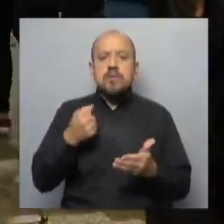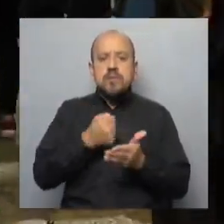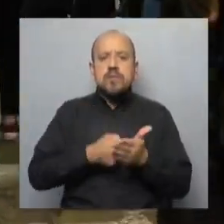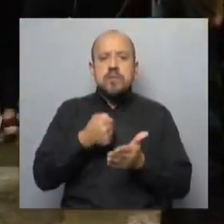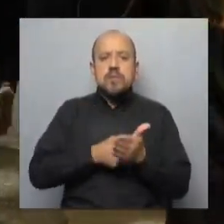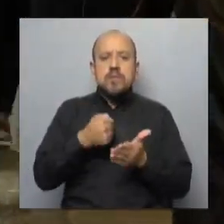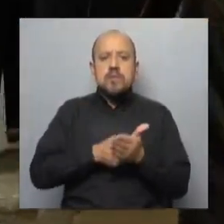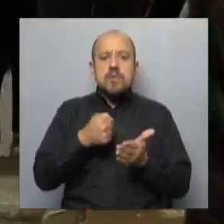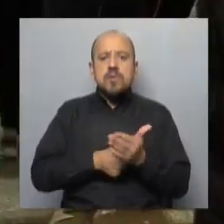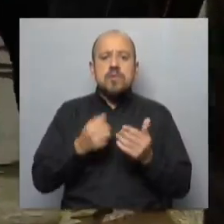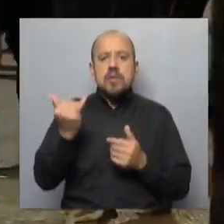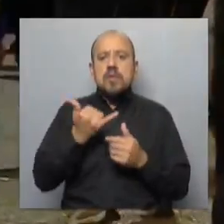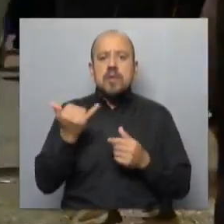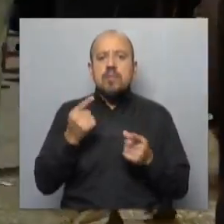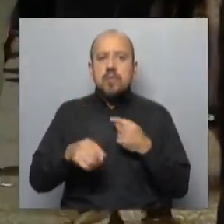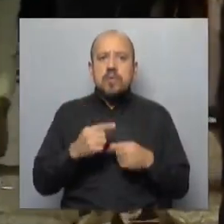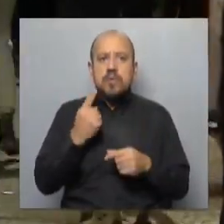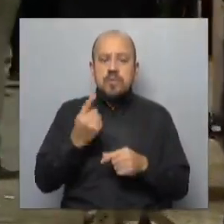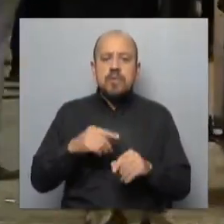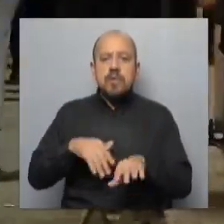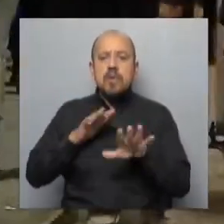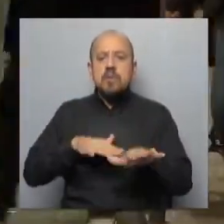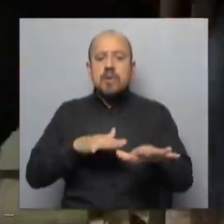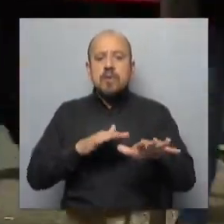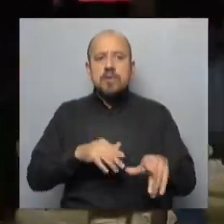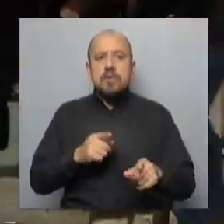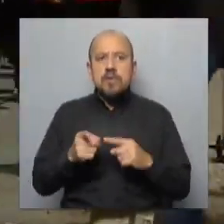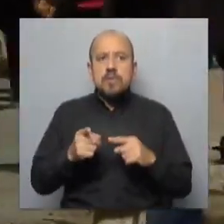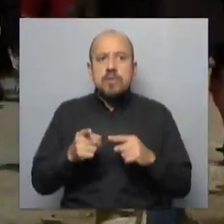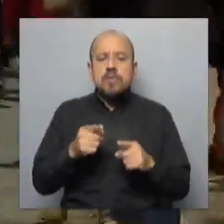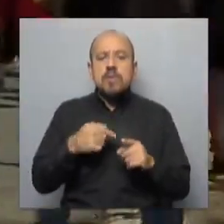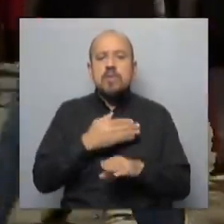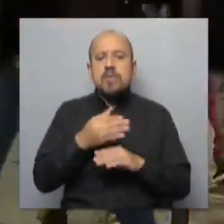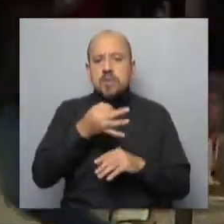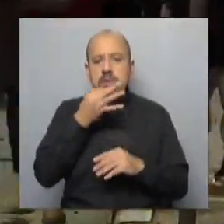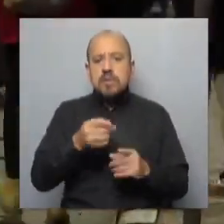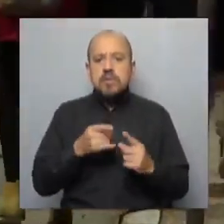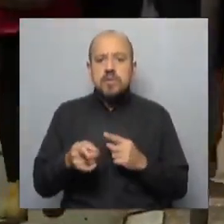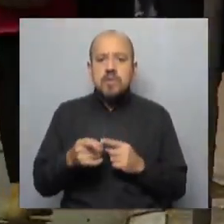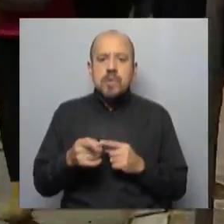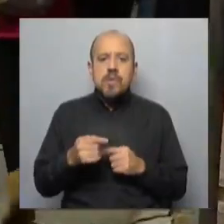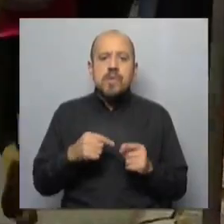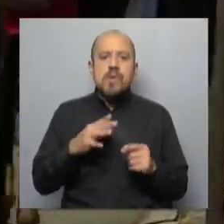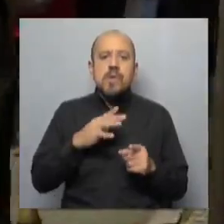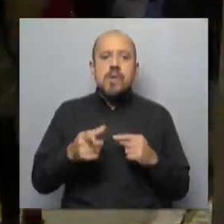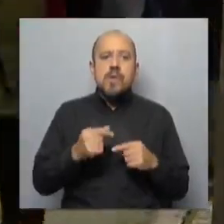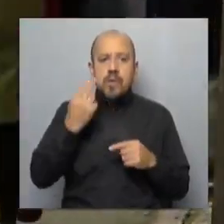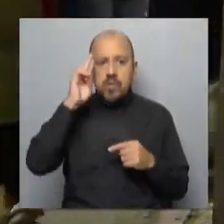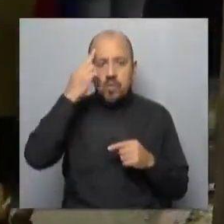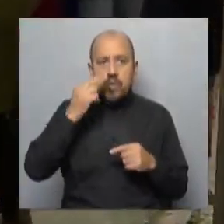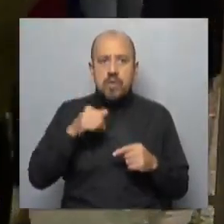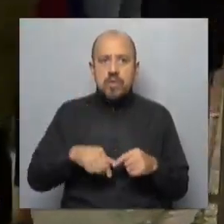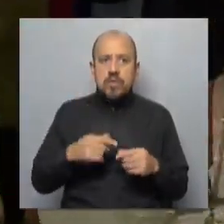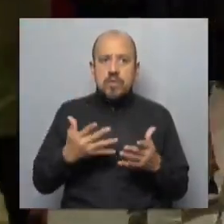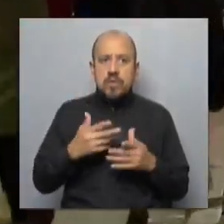venía reivindicando hace tiempo y comenzó la primera marcha ni una menos algo se replicó en la región algo que también está sucediendo en uruguay y ahora como